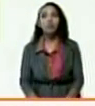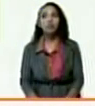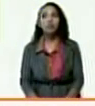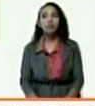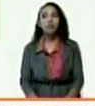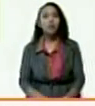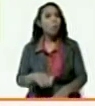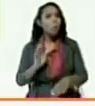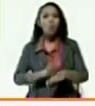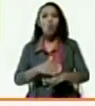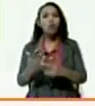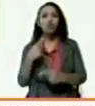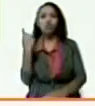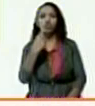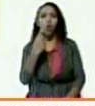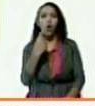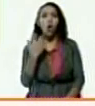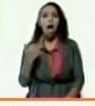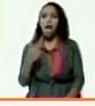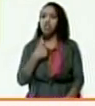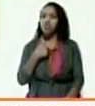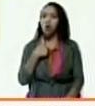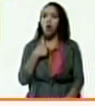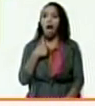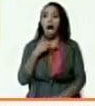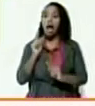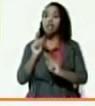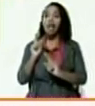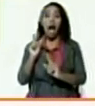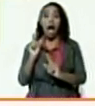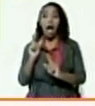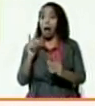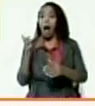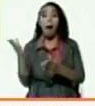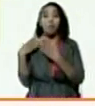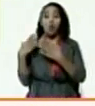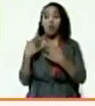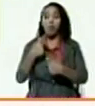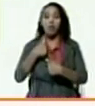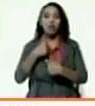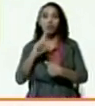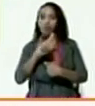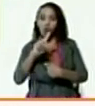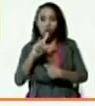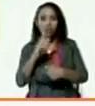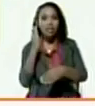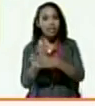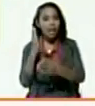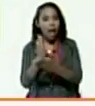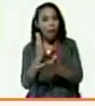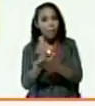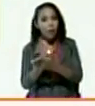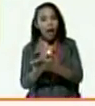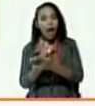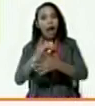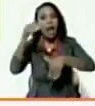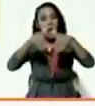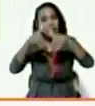es porque solo porque nos conviene. No, nosotros nos preparamos siempre y corresponden las elecciones